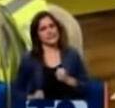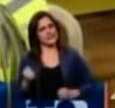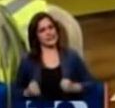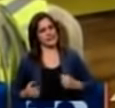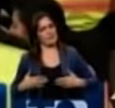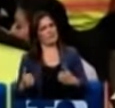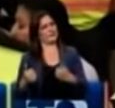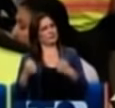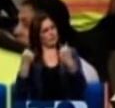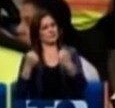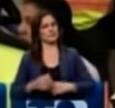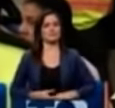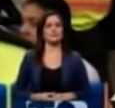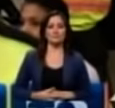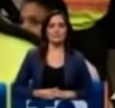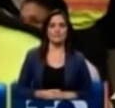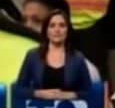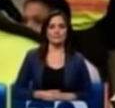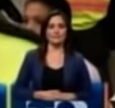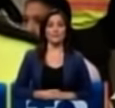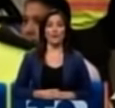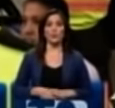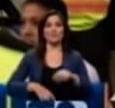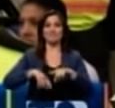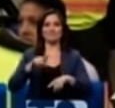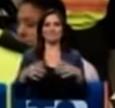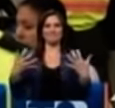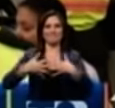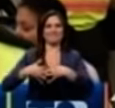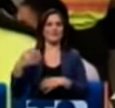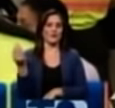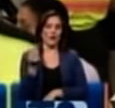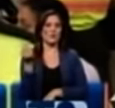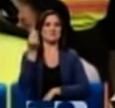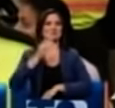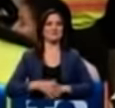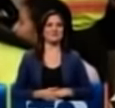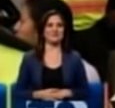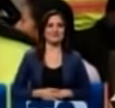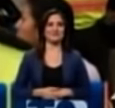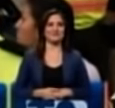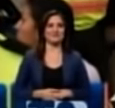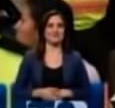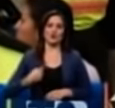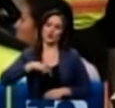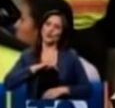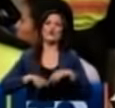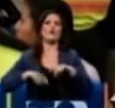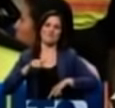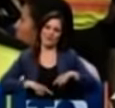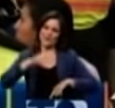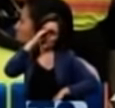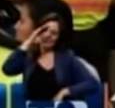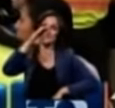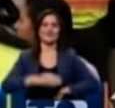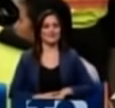podamos ser más efectivos. A través de esta actividad, estrechar lazos de amistad también con los jóvenes, mostrarles también nuestro lado amistoso como policías, a